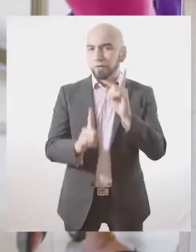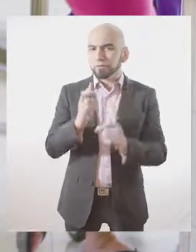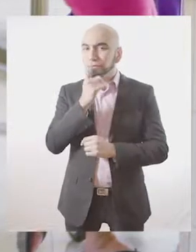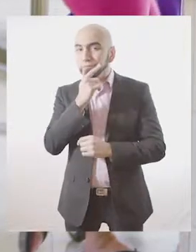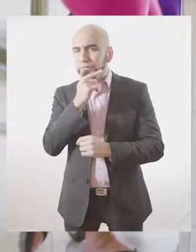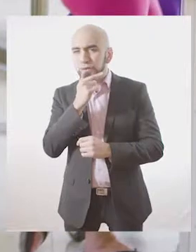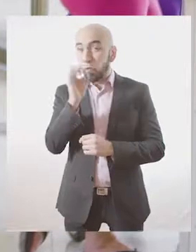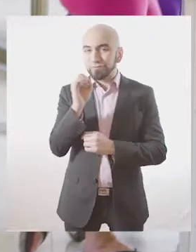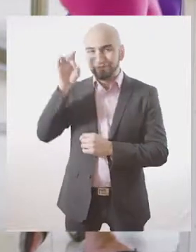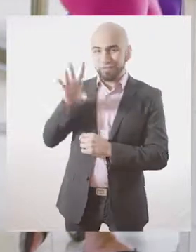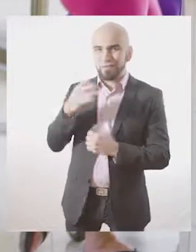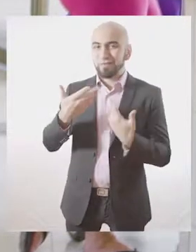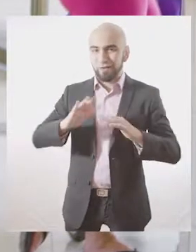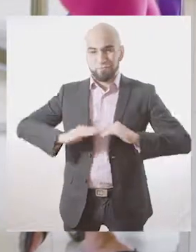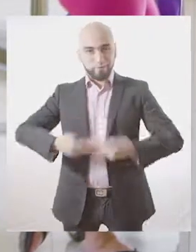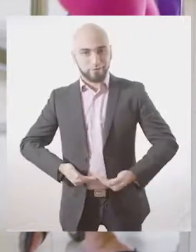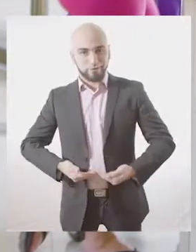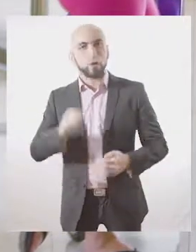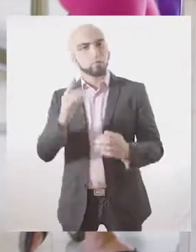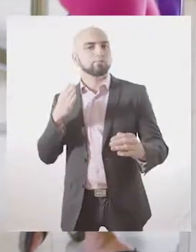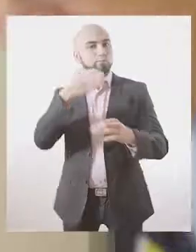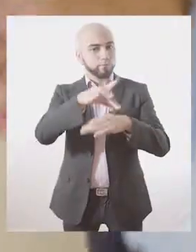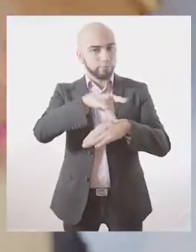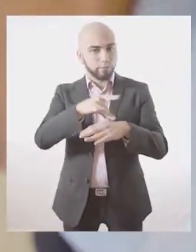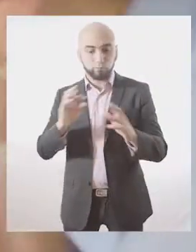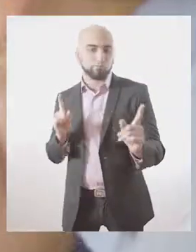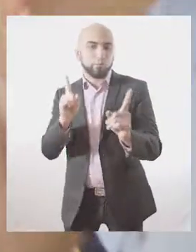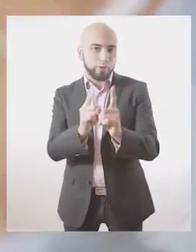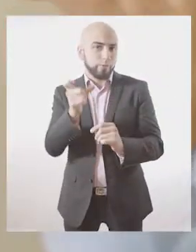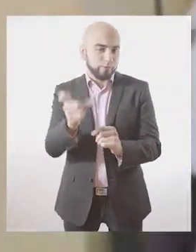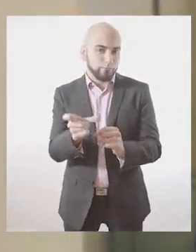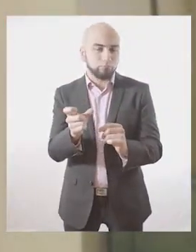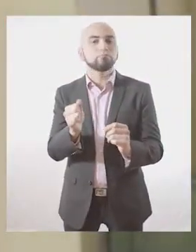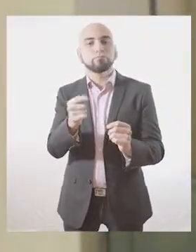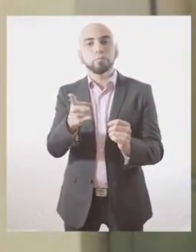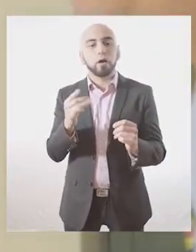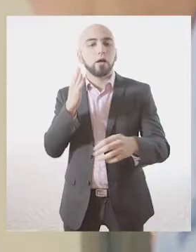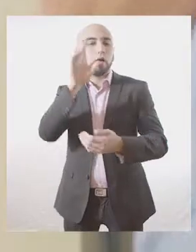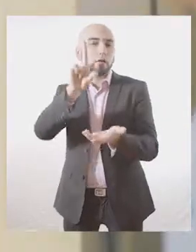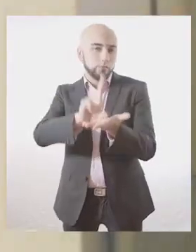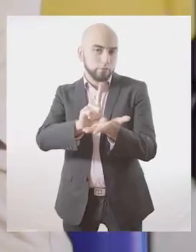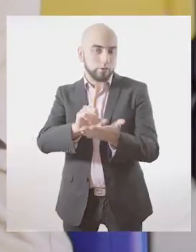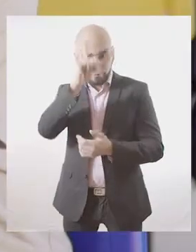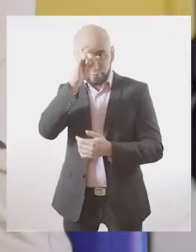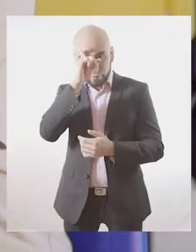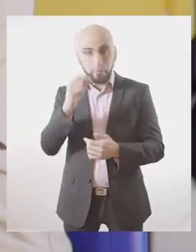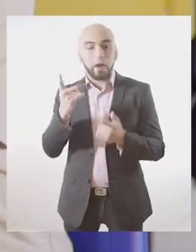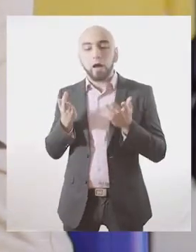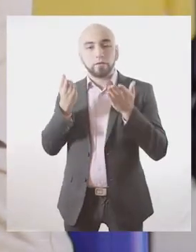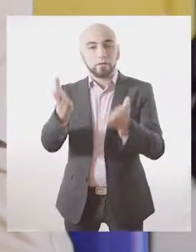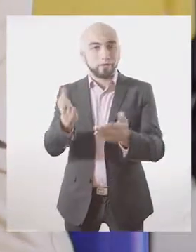Si sospechas o ya sabes que estás embarazada, asiste con un acompañante significativo a tu centro de salud para